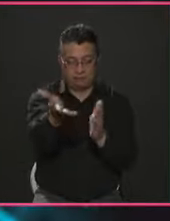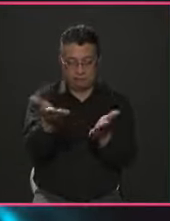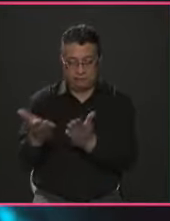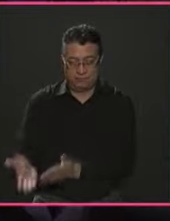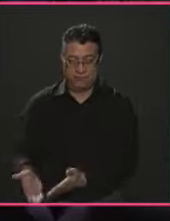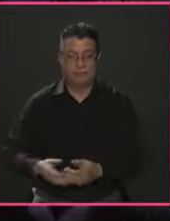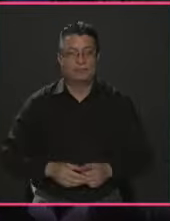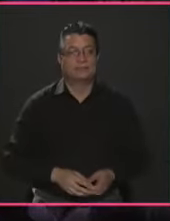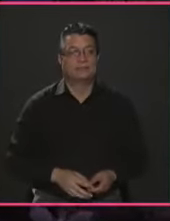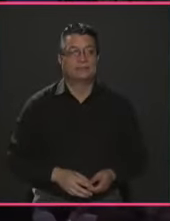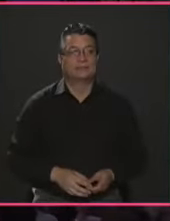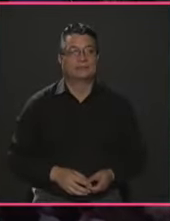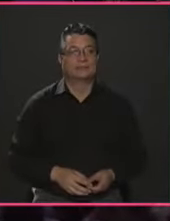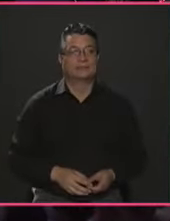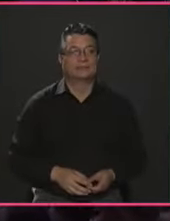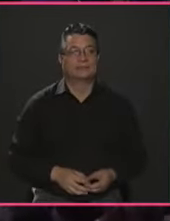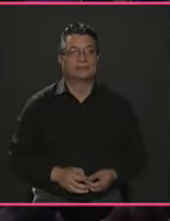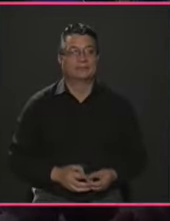por